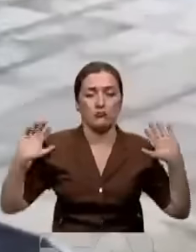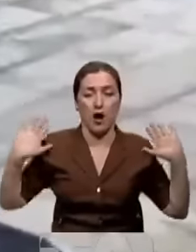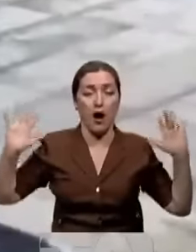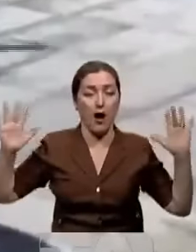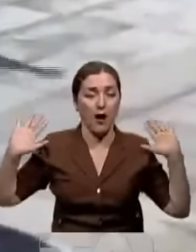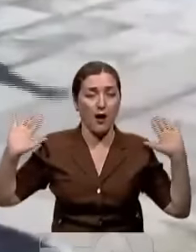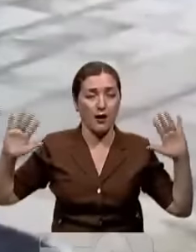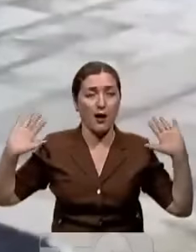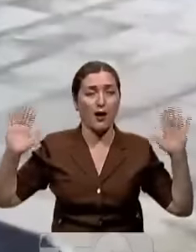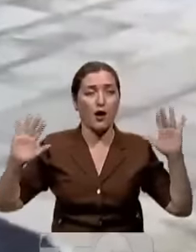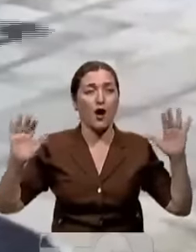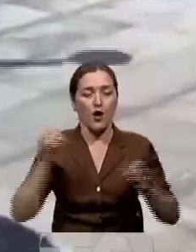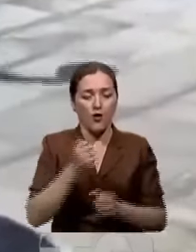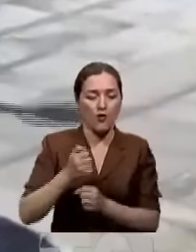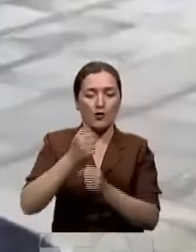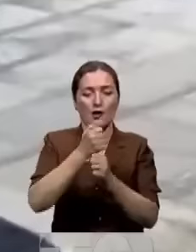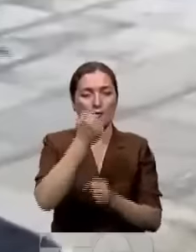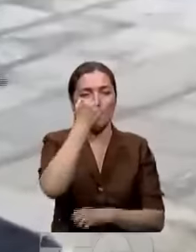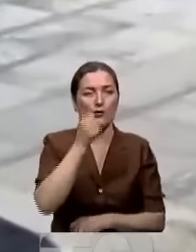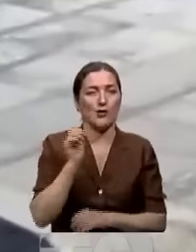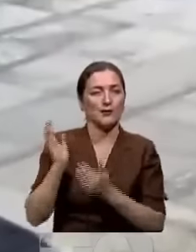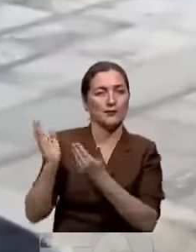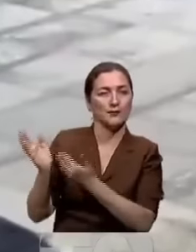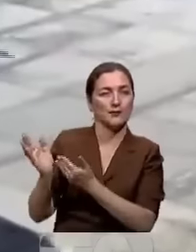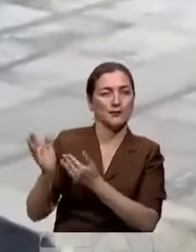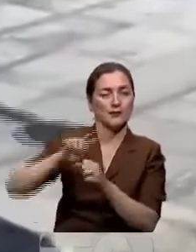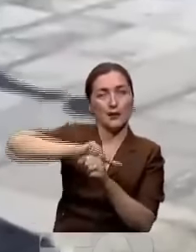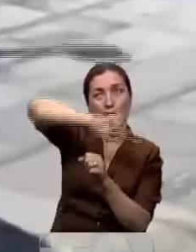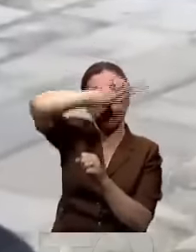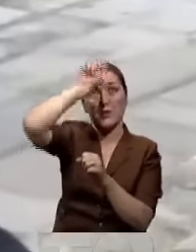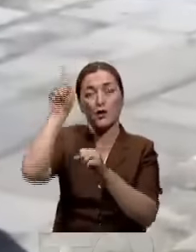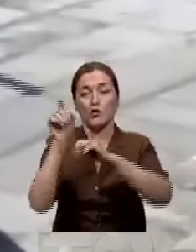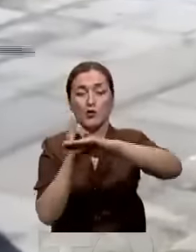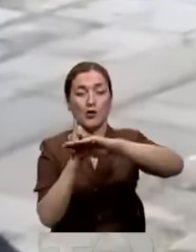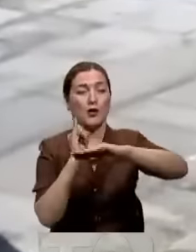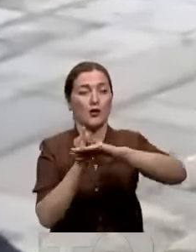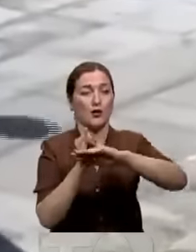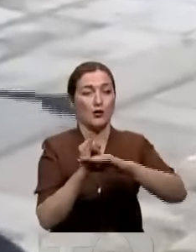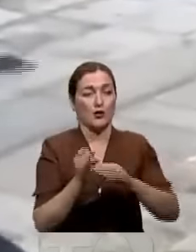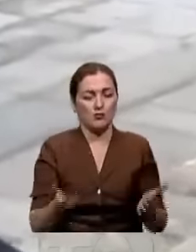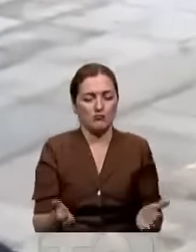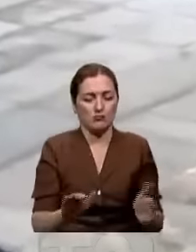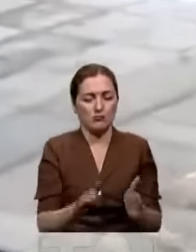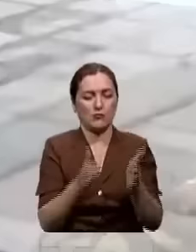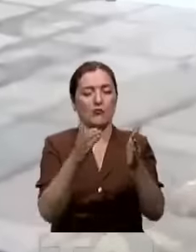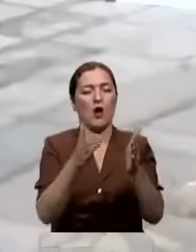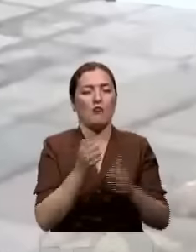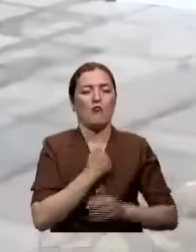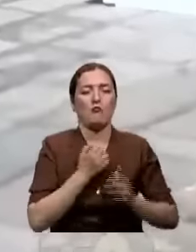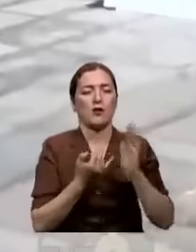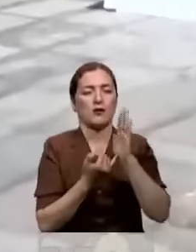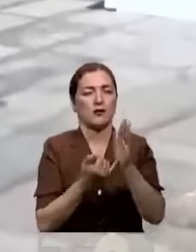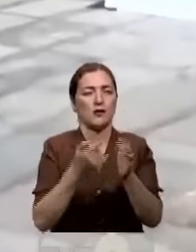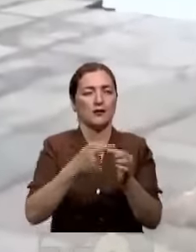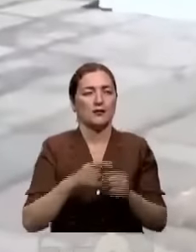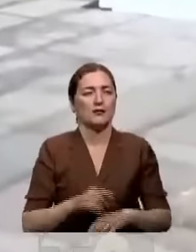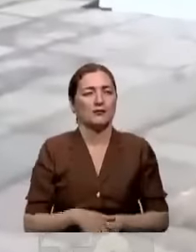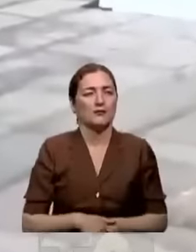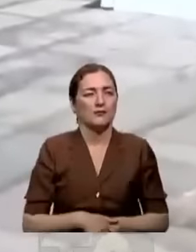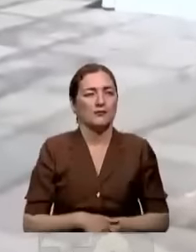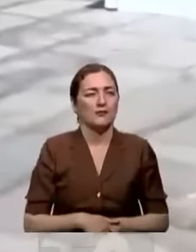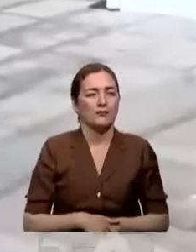son de colada morada. Aquí está el vidrio de la catedral y la vasija de barro. Quiteñísima como no más podremos hacer, es